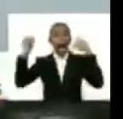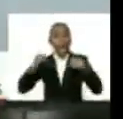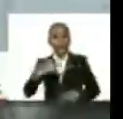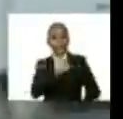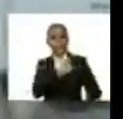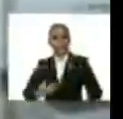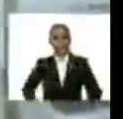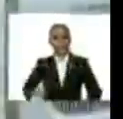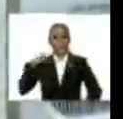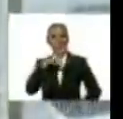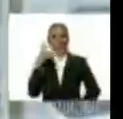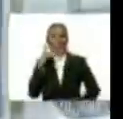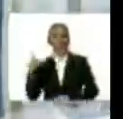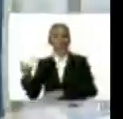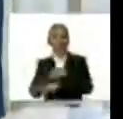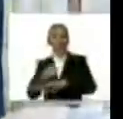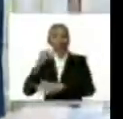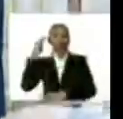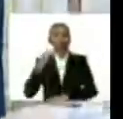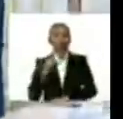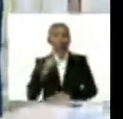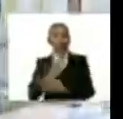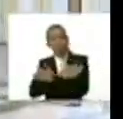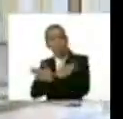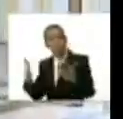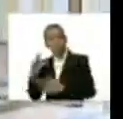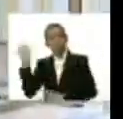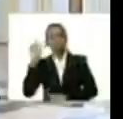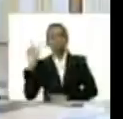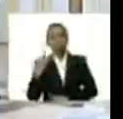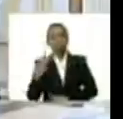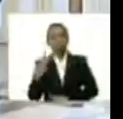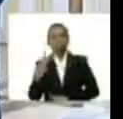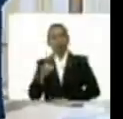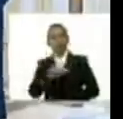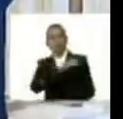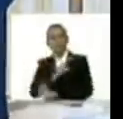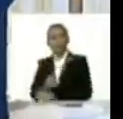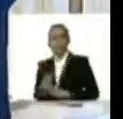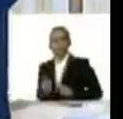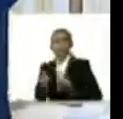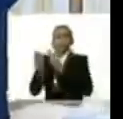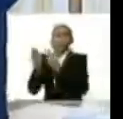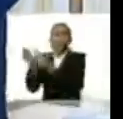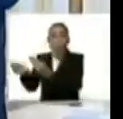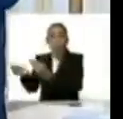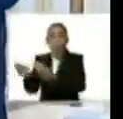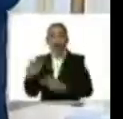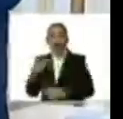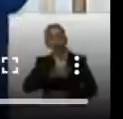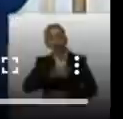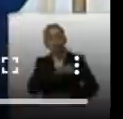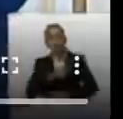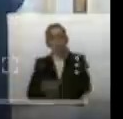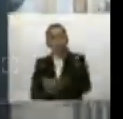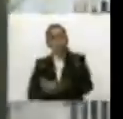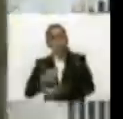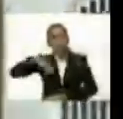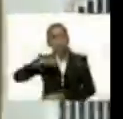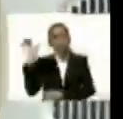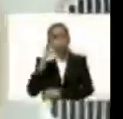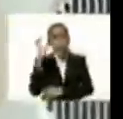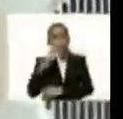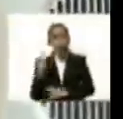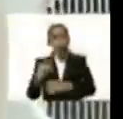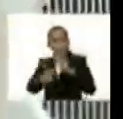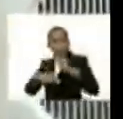Iván Duque. El gobierno bolivariano y solidario de Venezuela manda estas dos máquinas para nuestro hermano pueblo de Colombia, para que